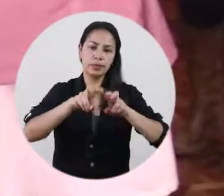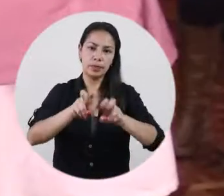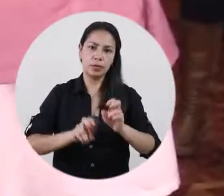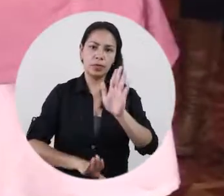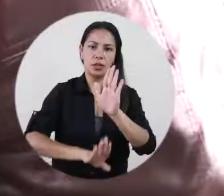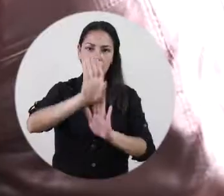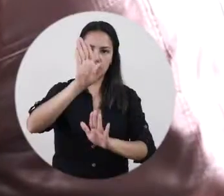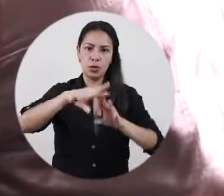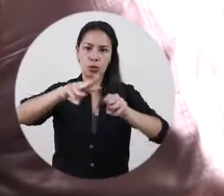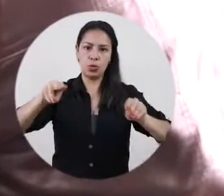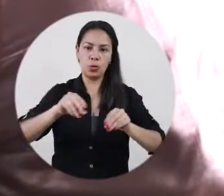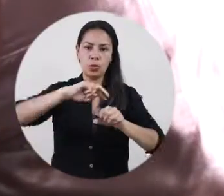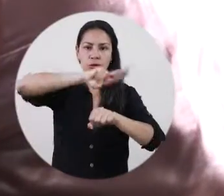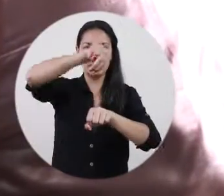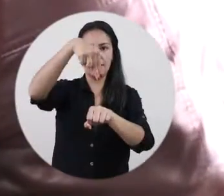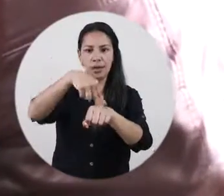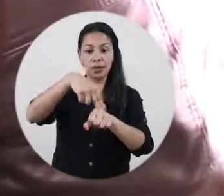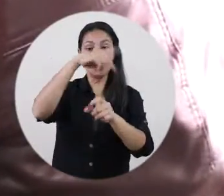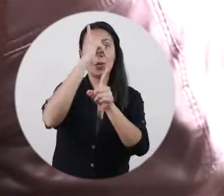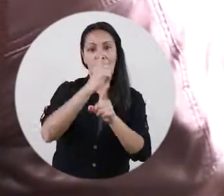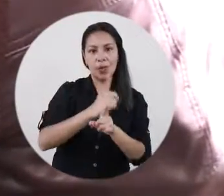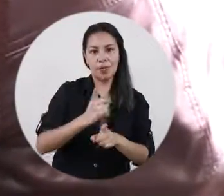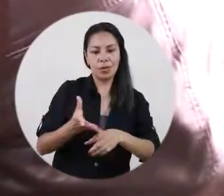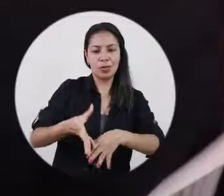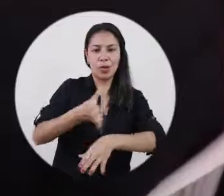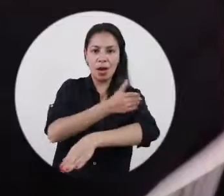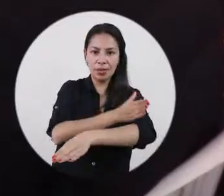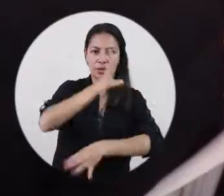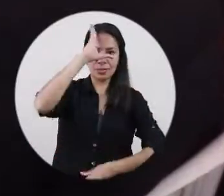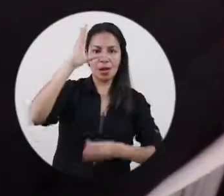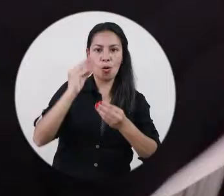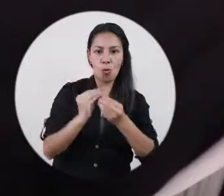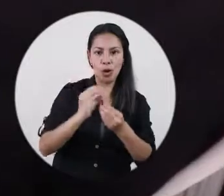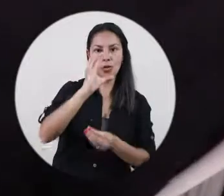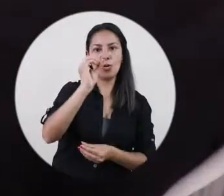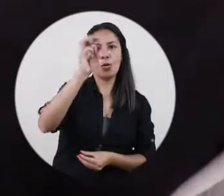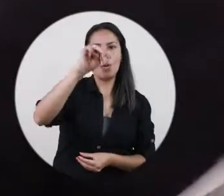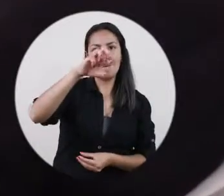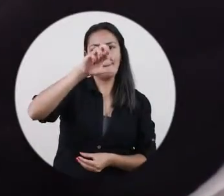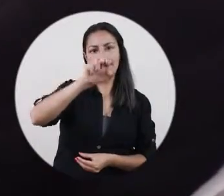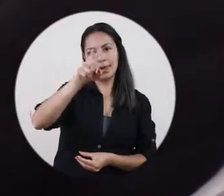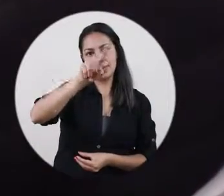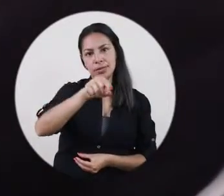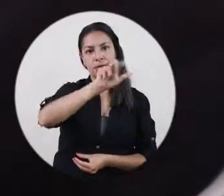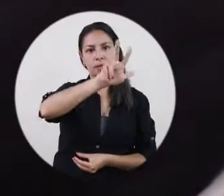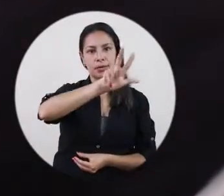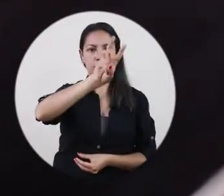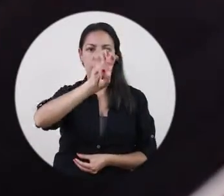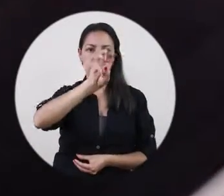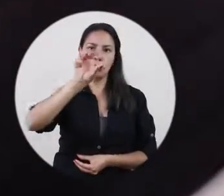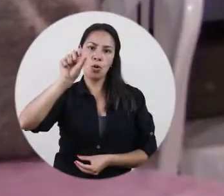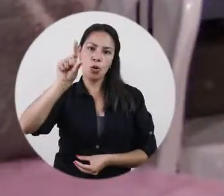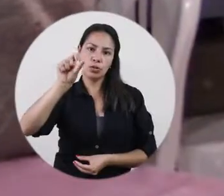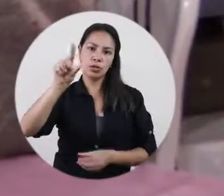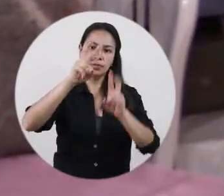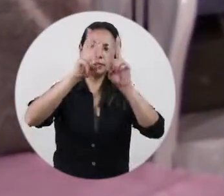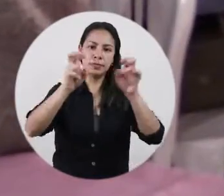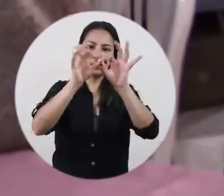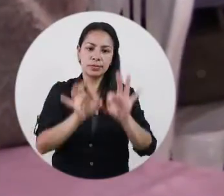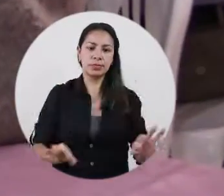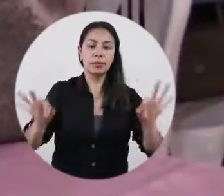secretaria de agricultura y desarrollo rural de nariño el cumplimiento de los acuerdos pactados en el conpes agropecuario 3811